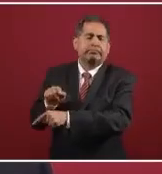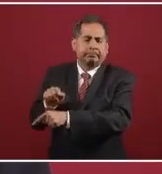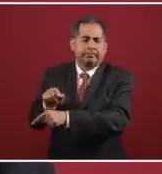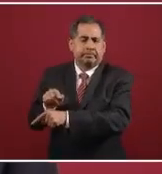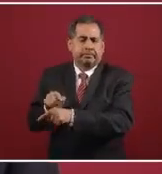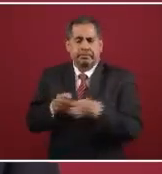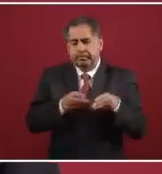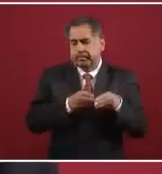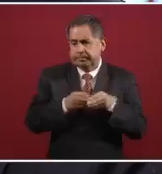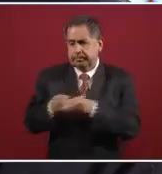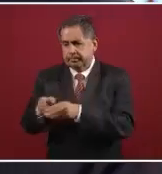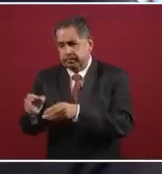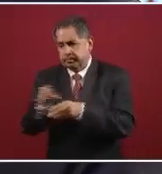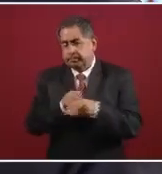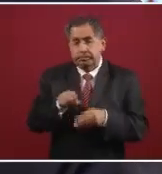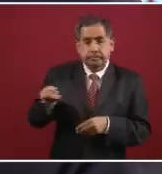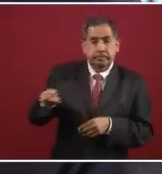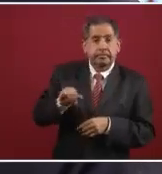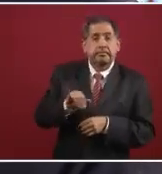y lo querían